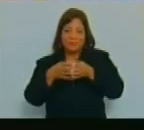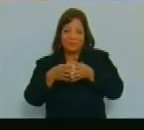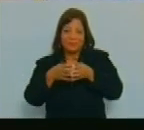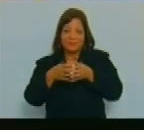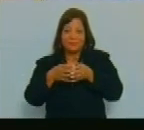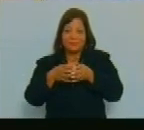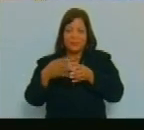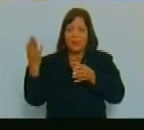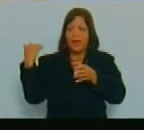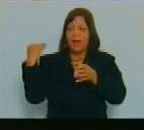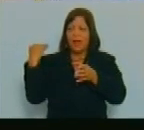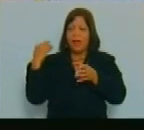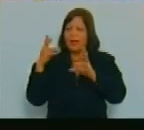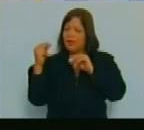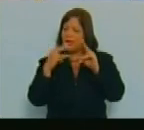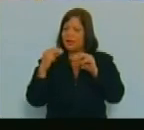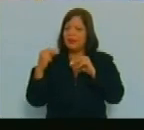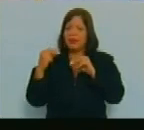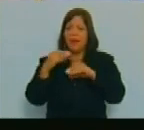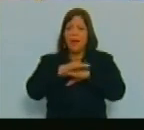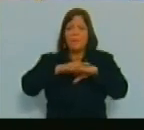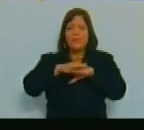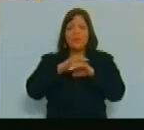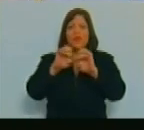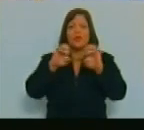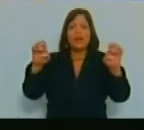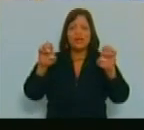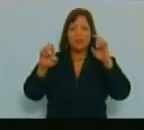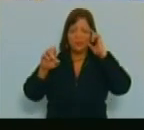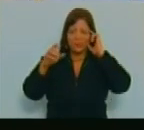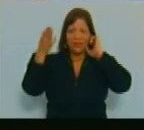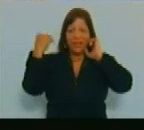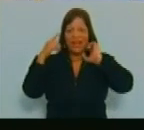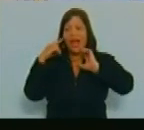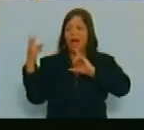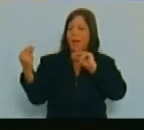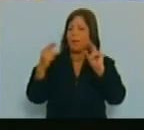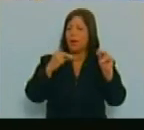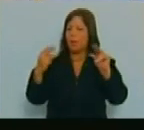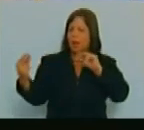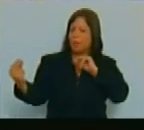en estos días le comentaba al camarada al ministro de educación elías jaua